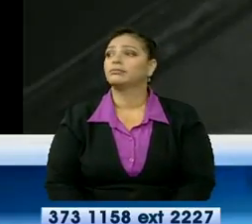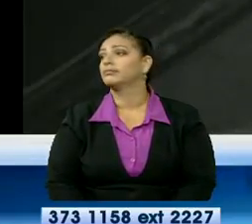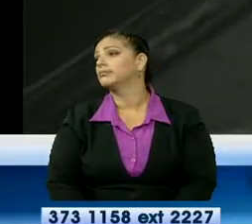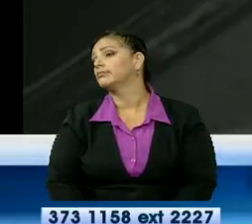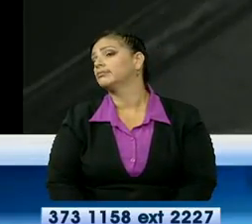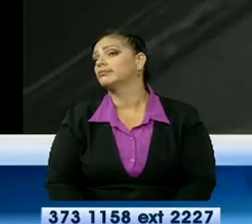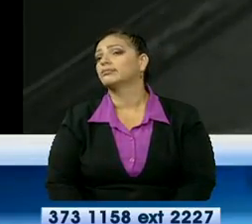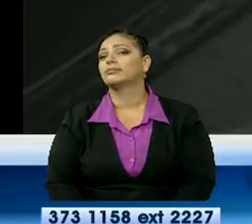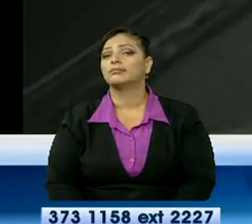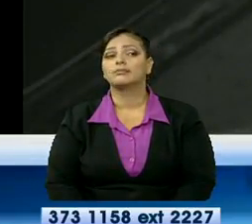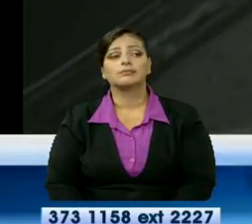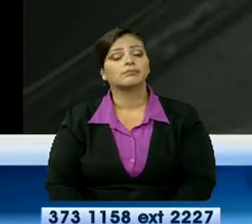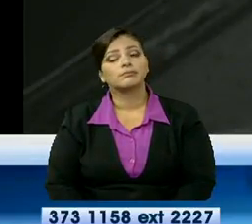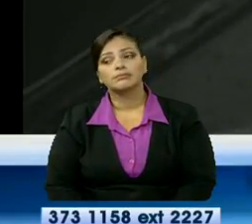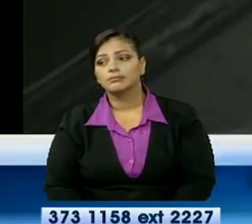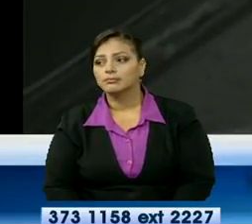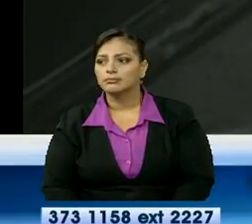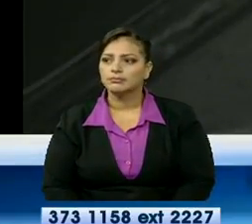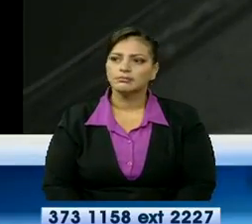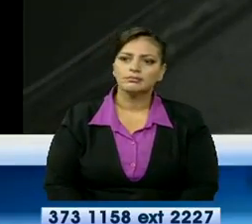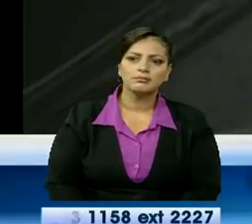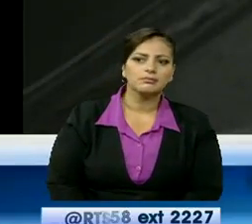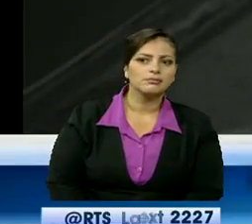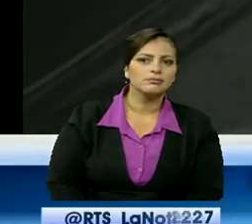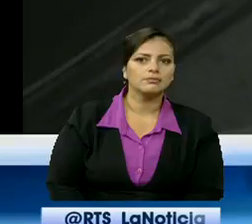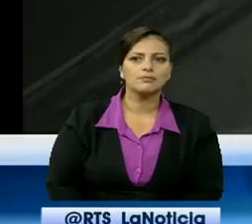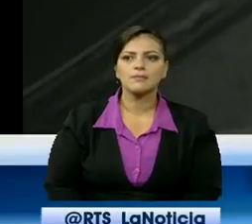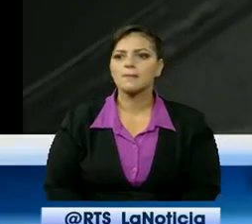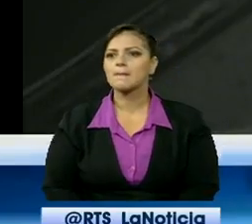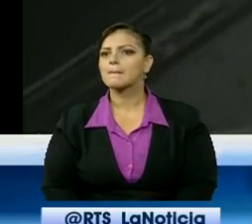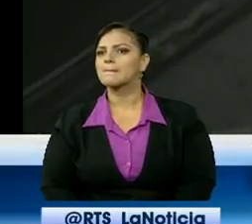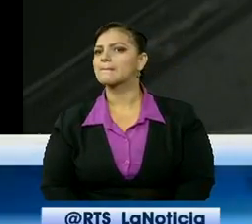Luego, ya sin moros en la costa, inicia la escalada.